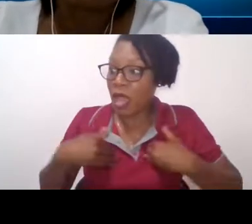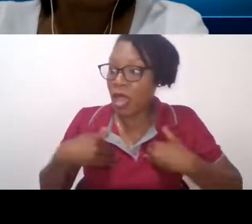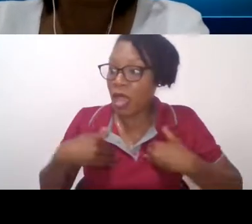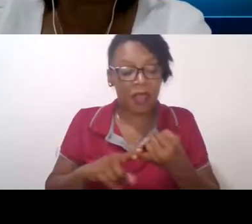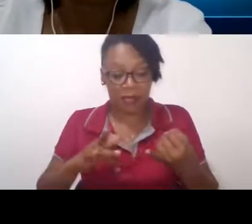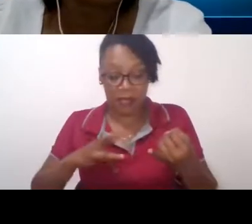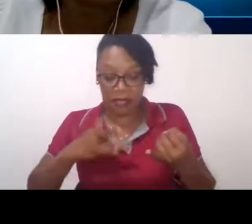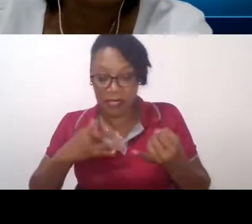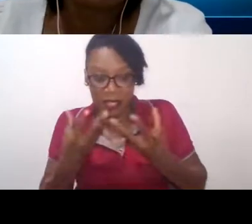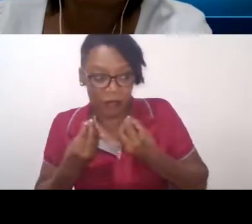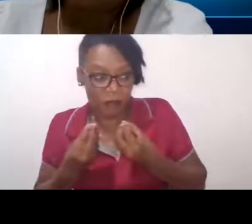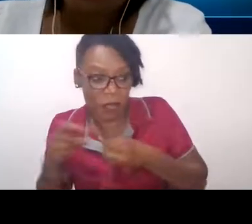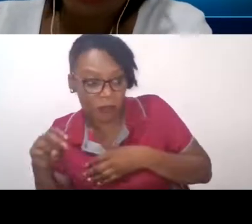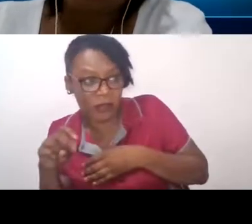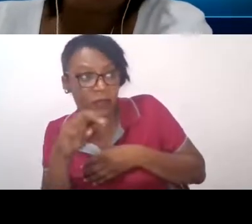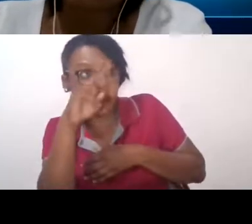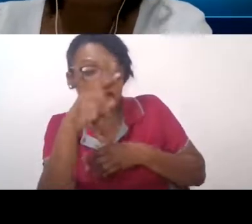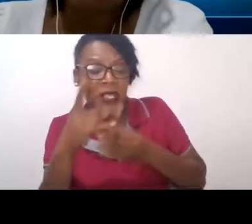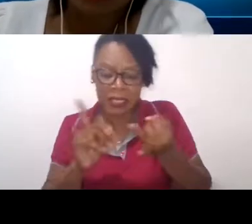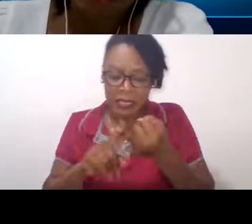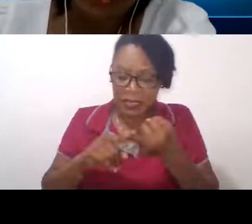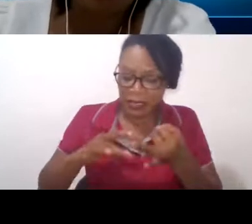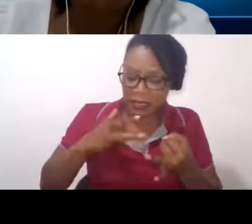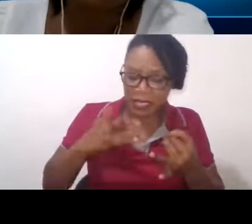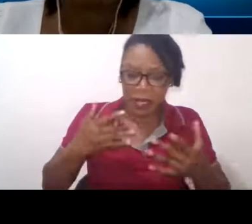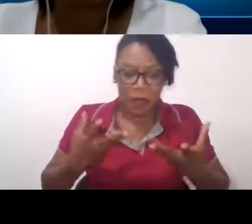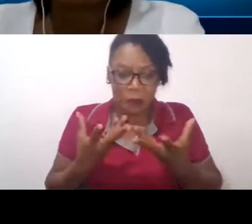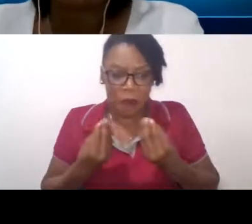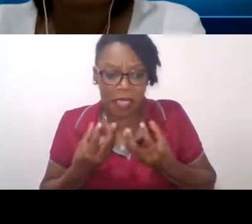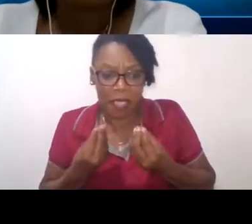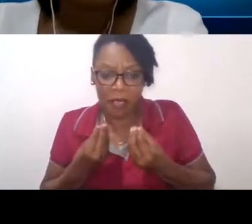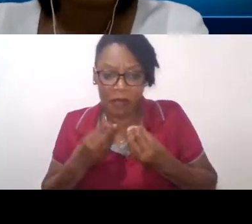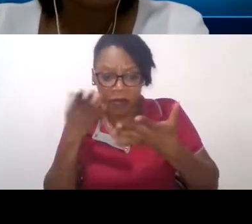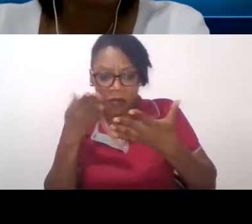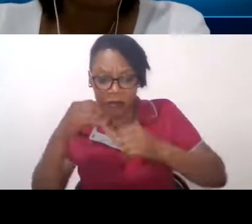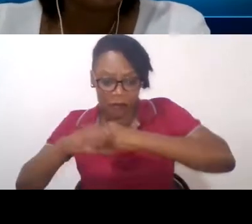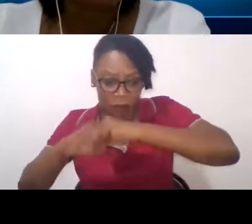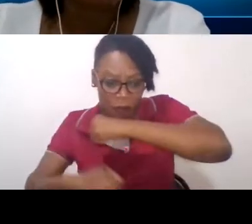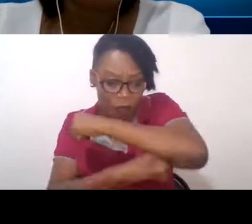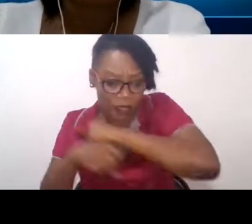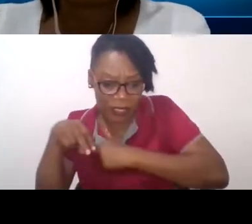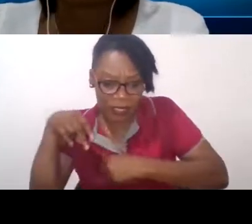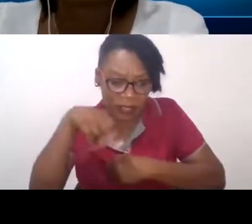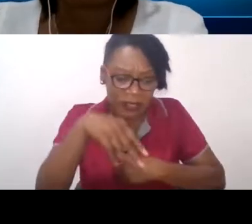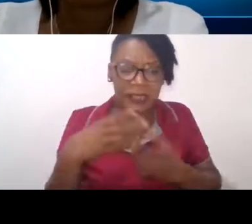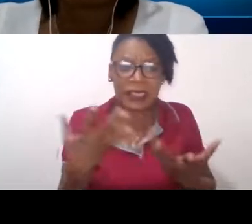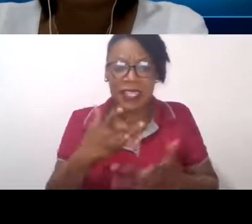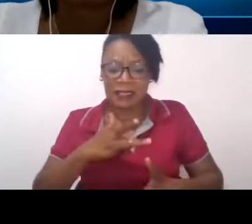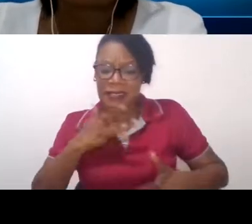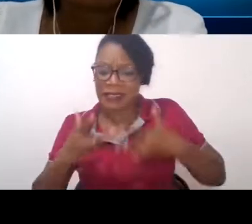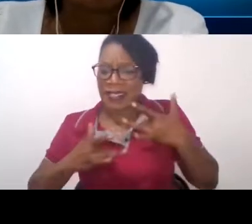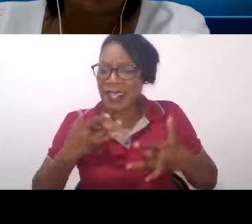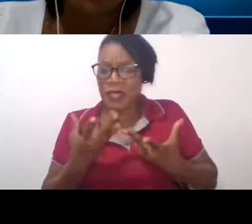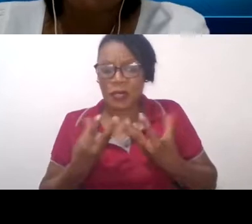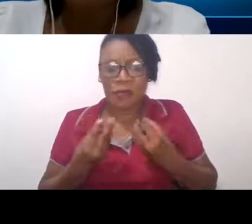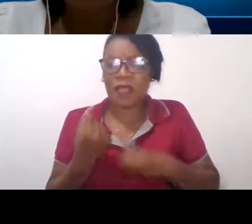cuando subo una escalera, siento miedo cuando paso por un puente, siento miedo cuando estoy solo en un lugar